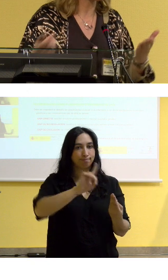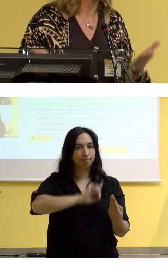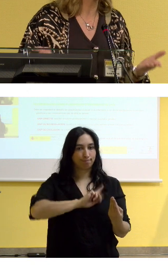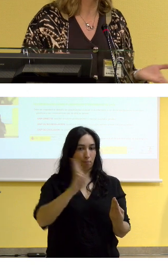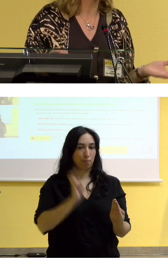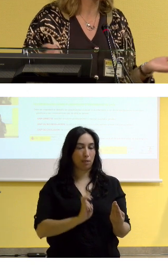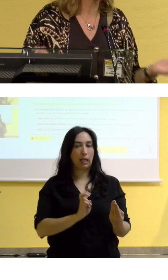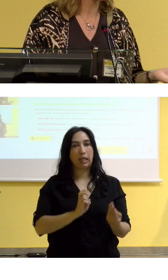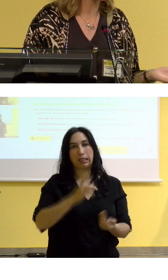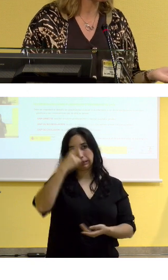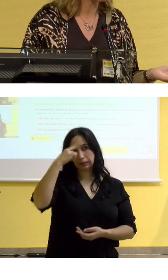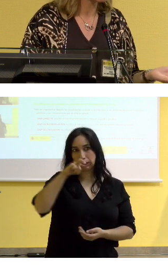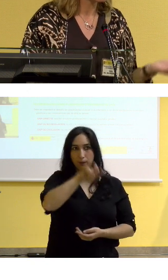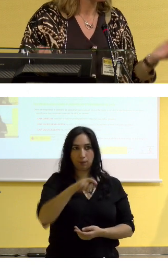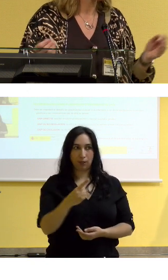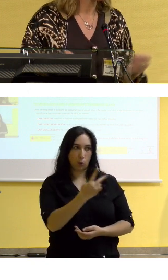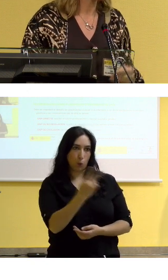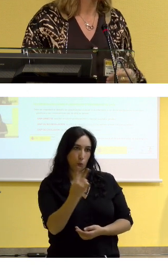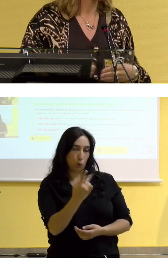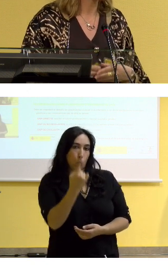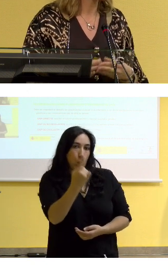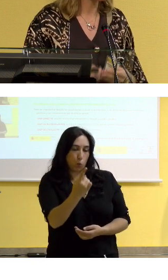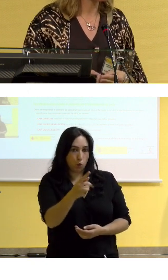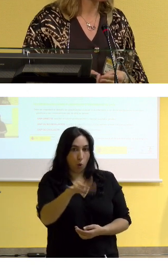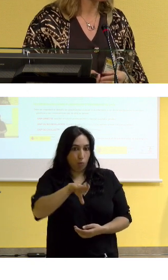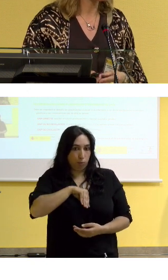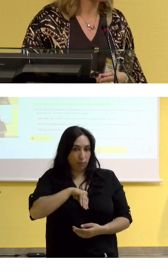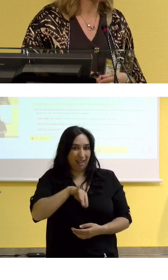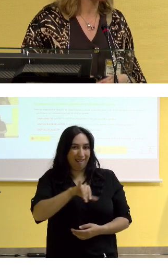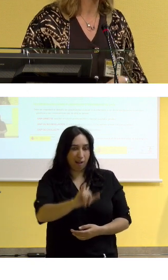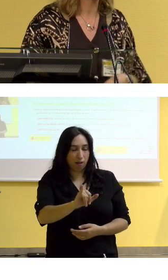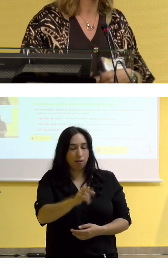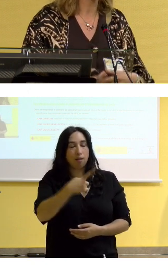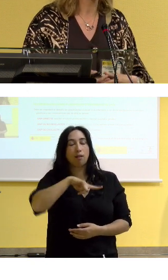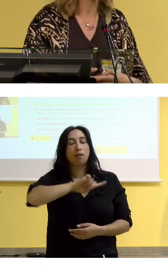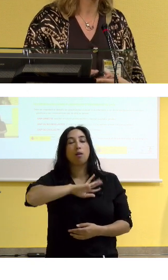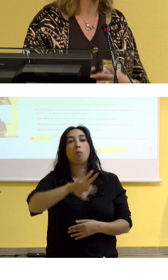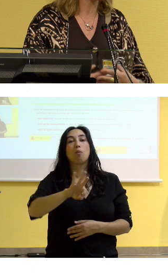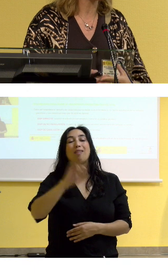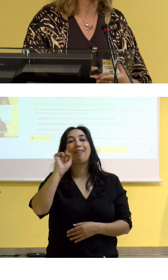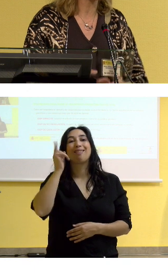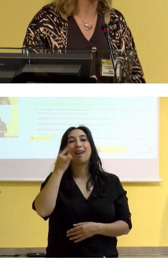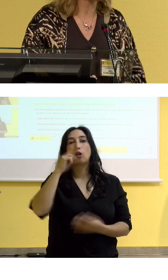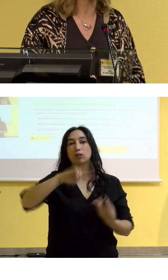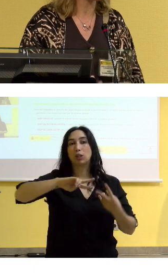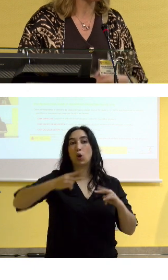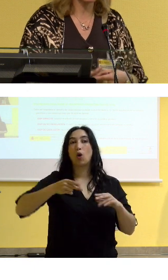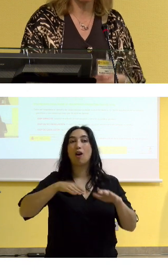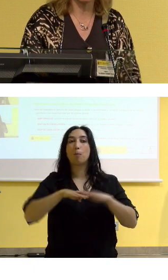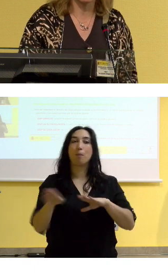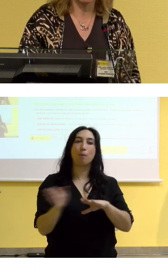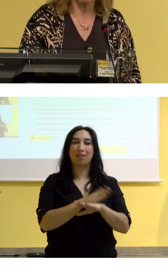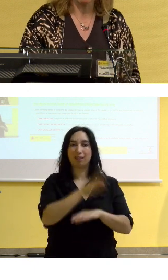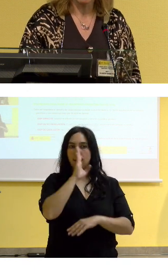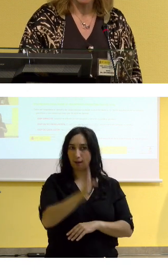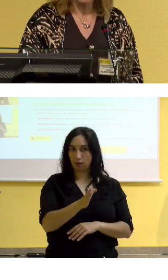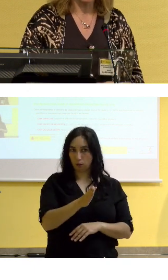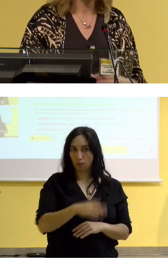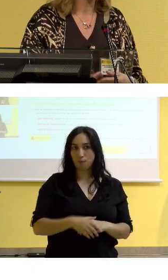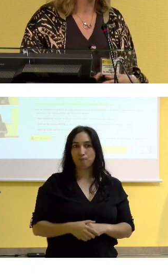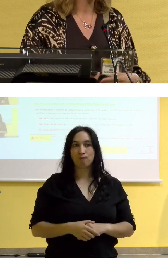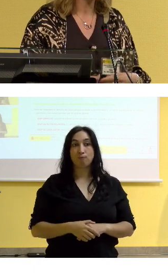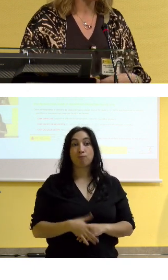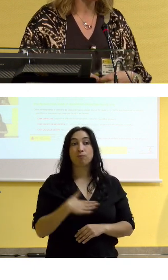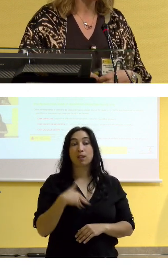que alguno de los dos es portador, nosotros podemos hacer lo que se llama un diagnóstico genético preimplantacional directo y